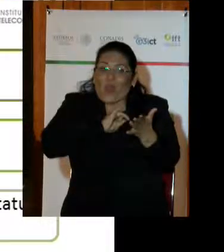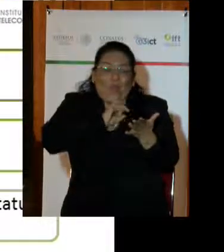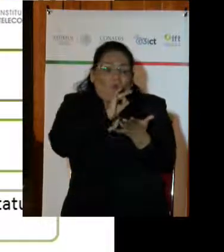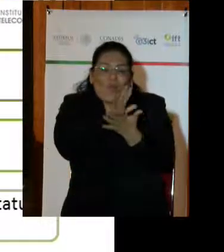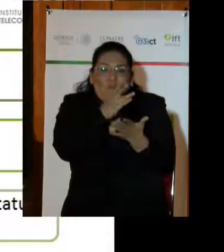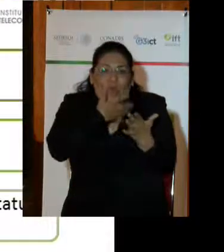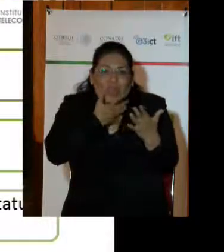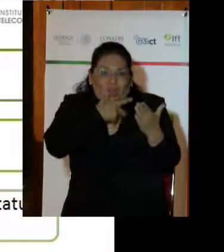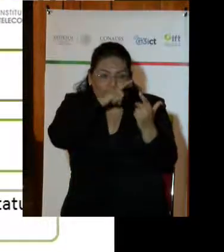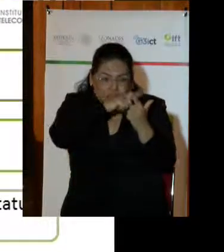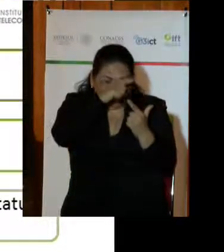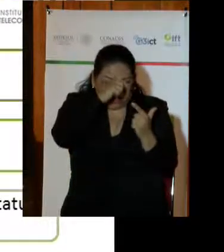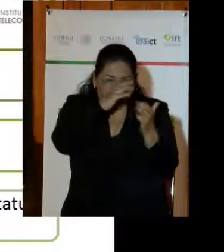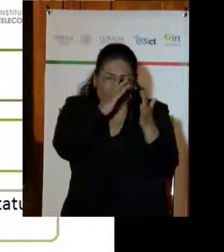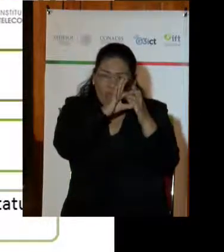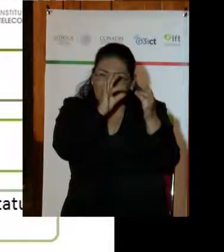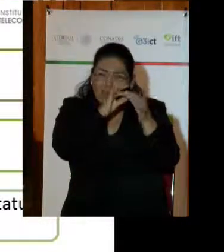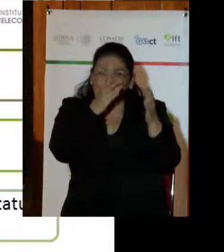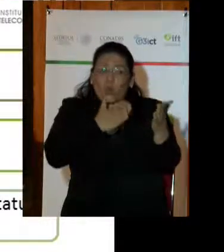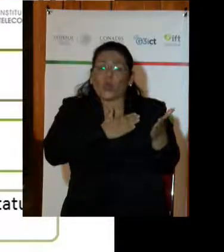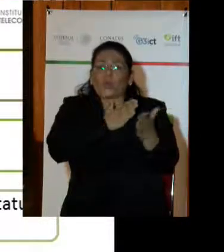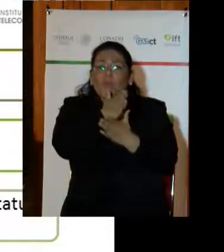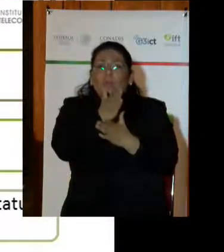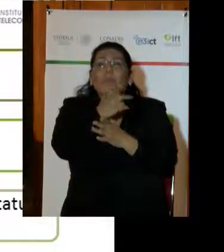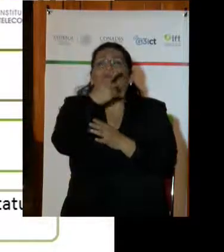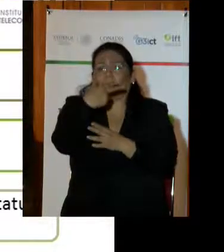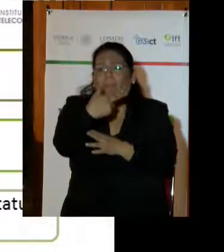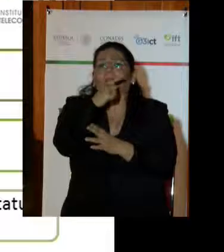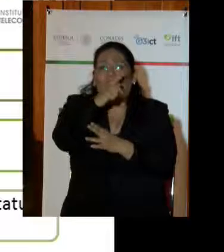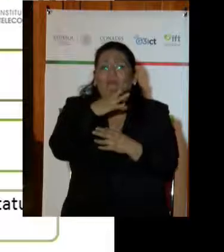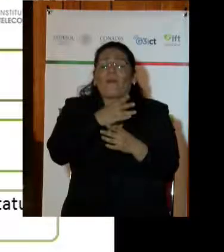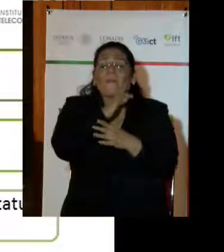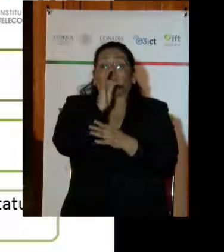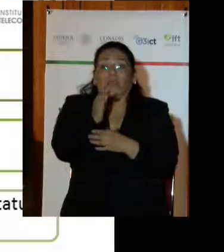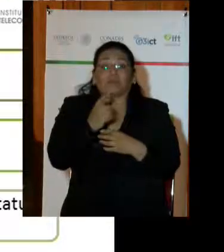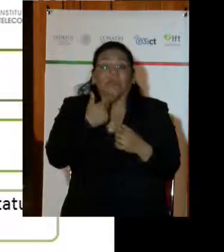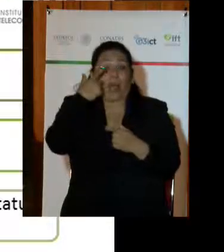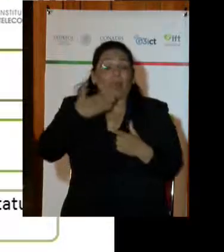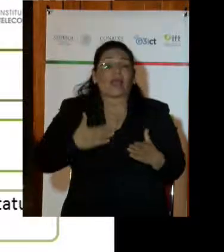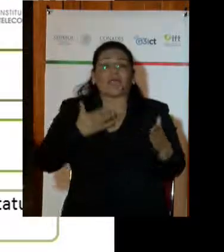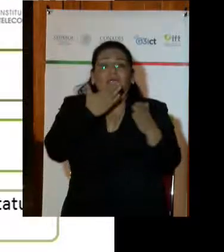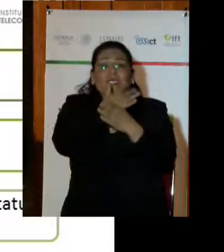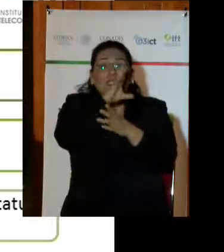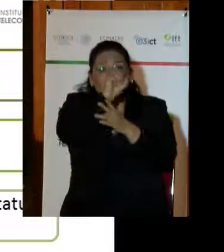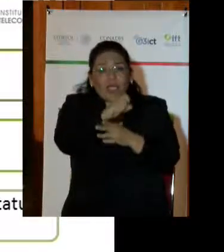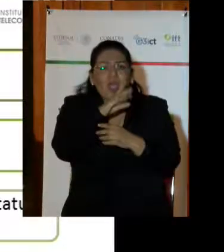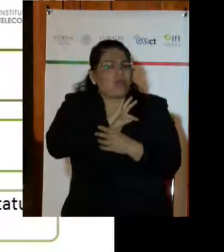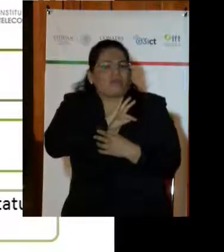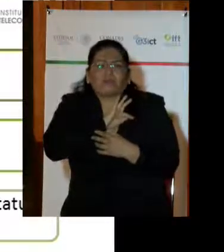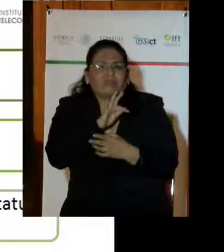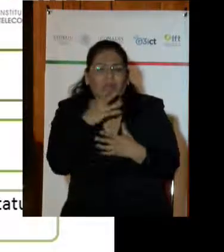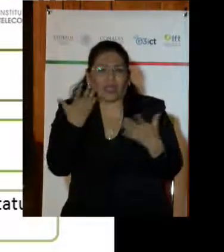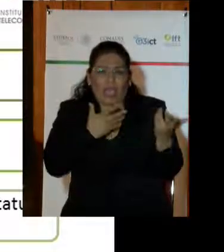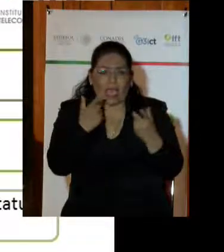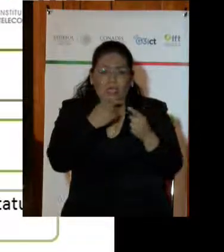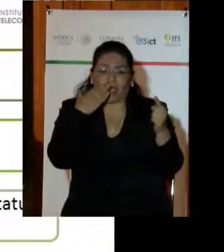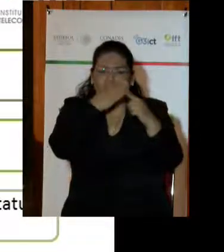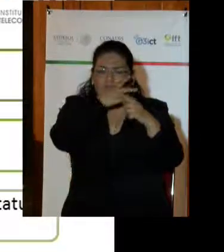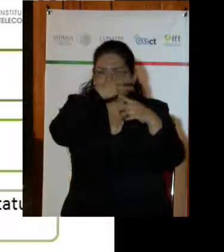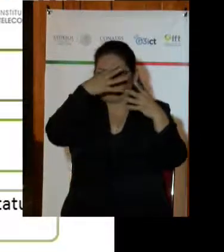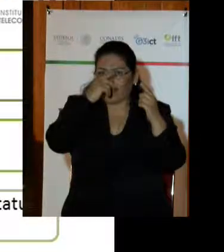estas funciones accesibles, sino que también tienen que ser asequibles. O sea, lo que no se puede hacer es que estas